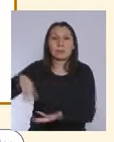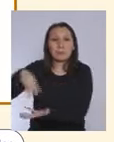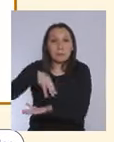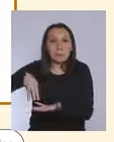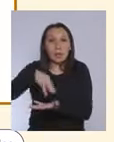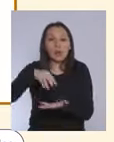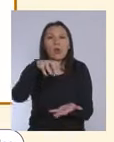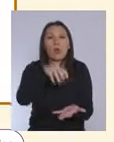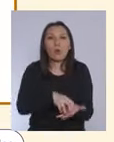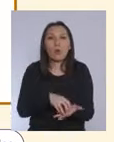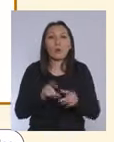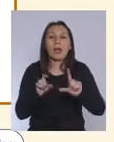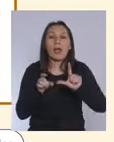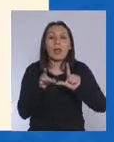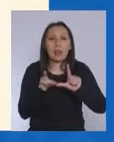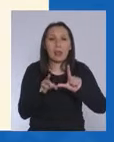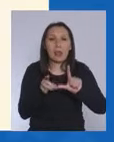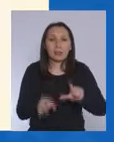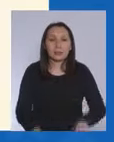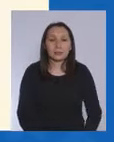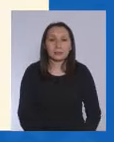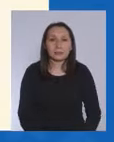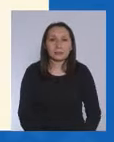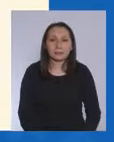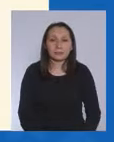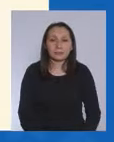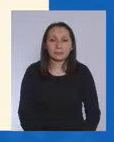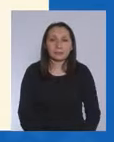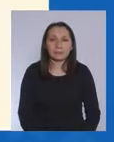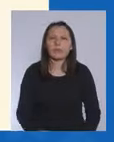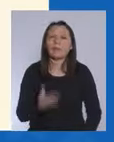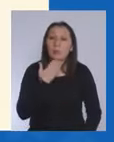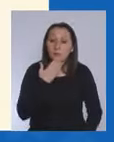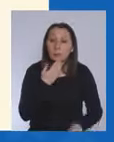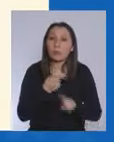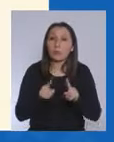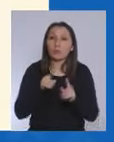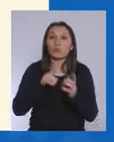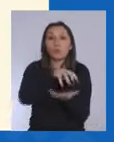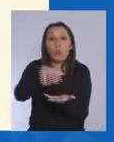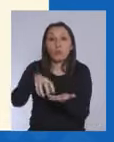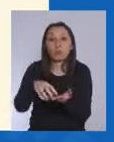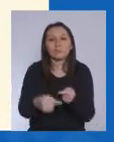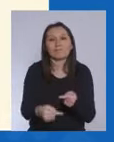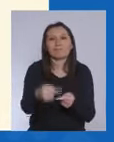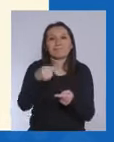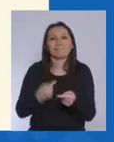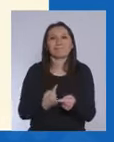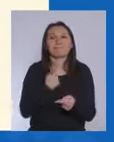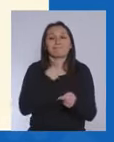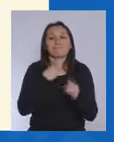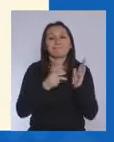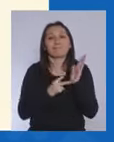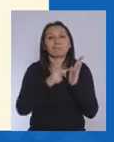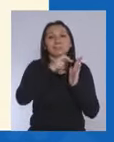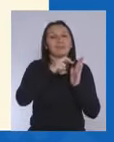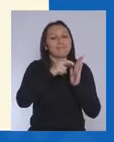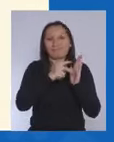comuna de linares también hay comunas que retroceden retrocede a